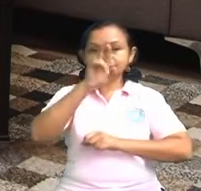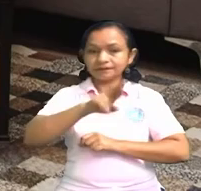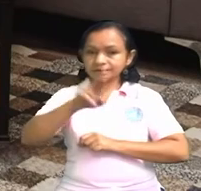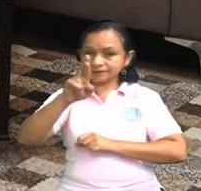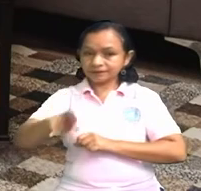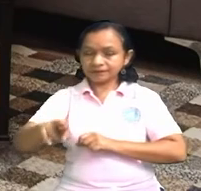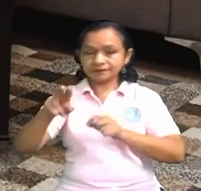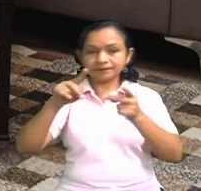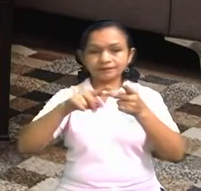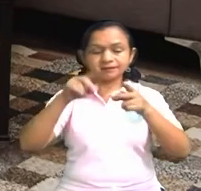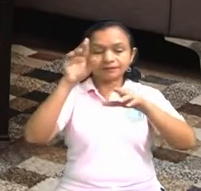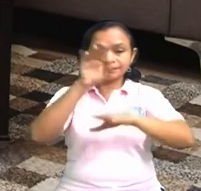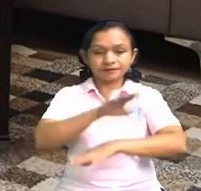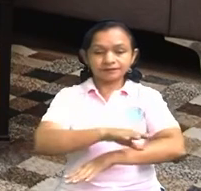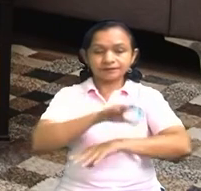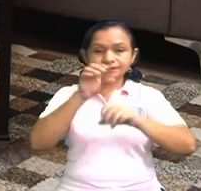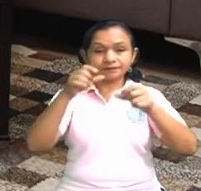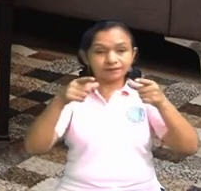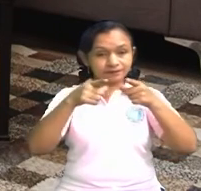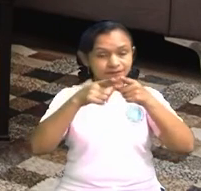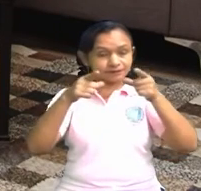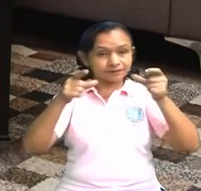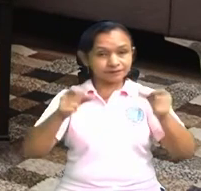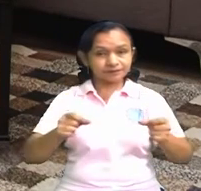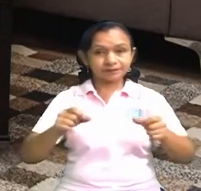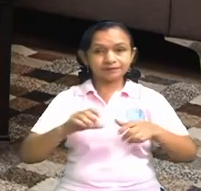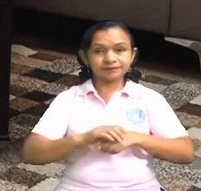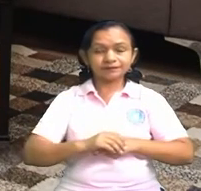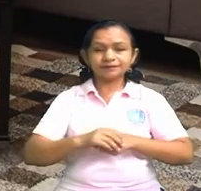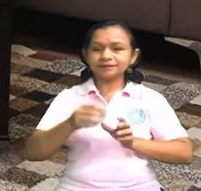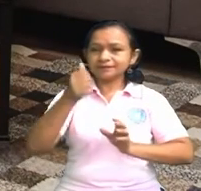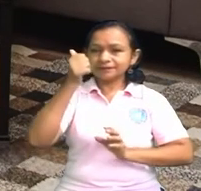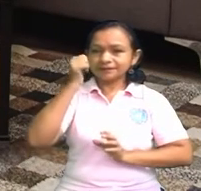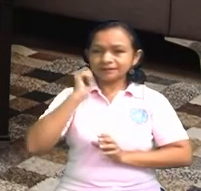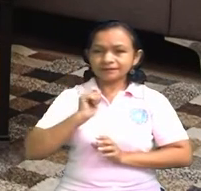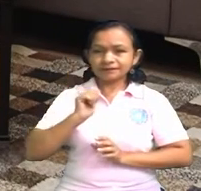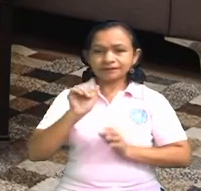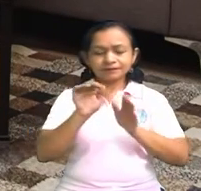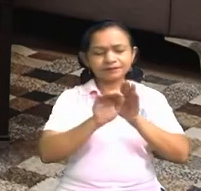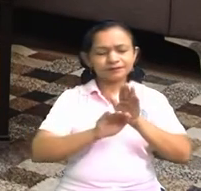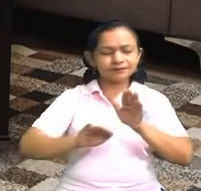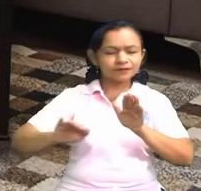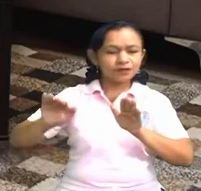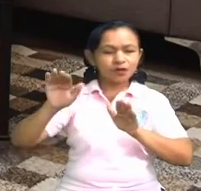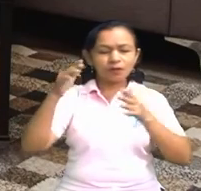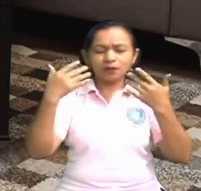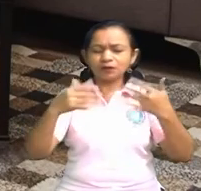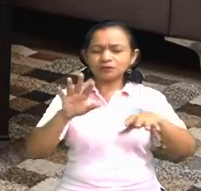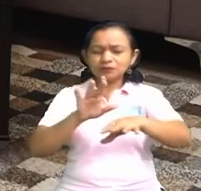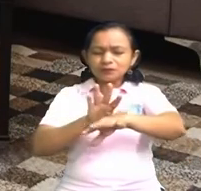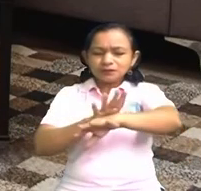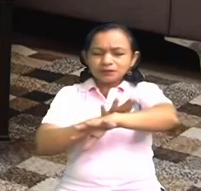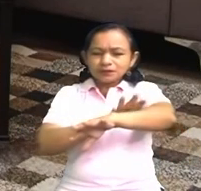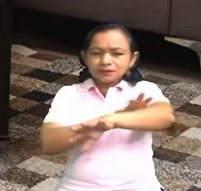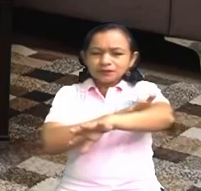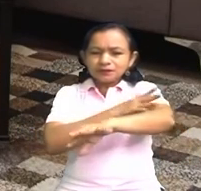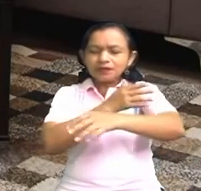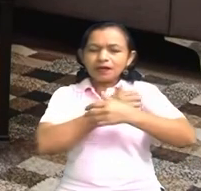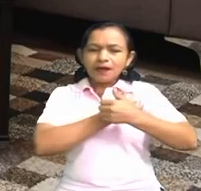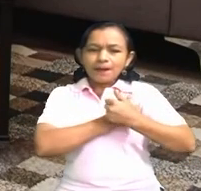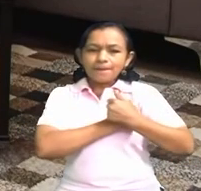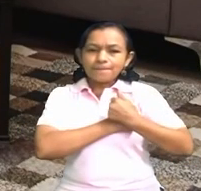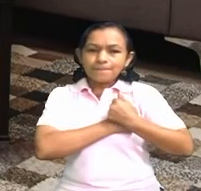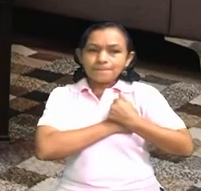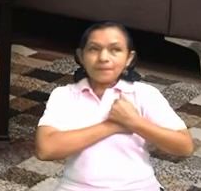Rivas, en Juigalpa y en Managua. Y ayer, lo más sublime de todo esto, el